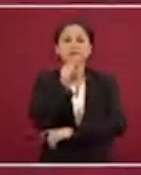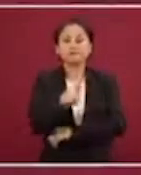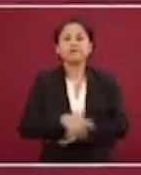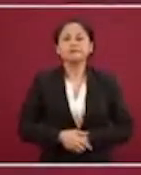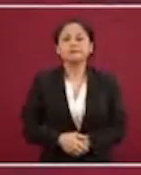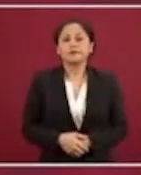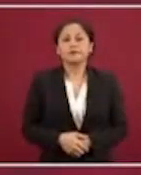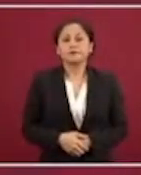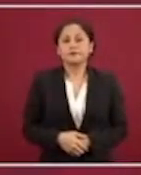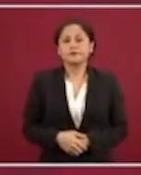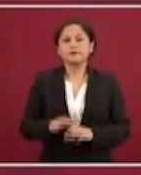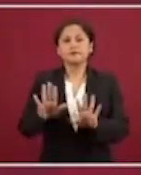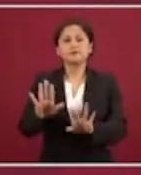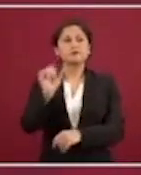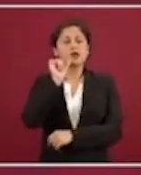Ayer me reuní con